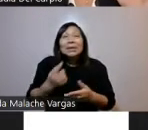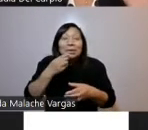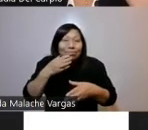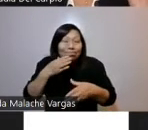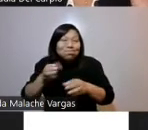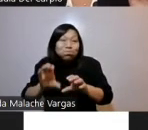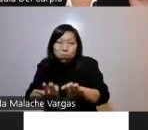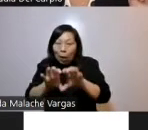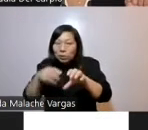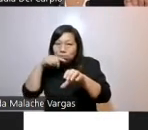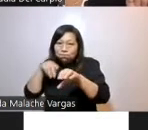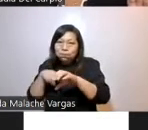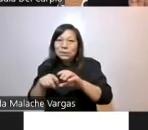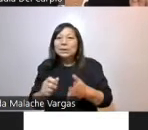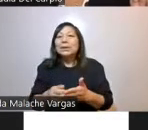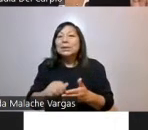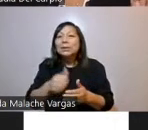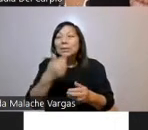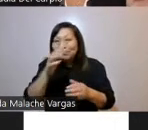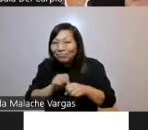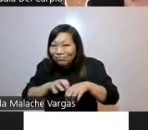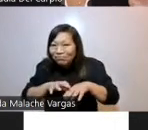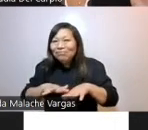que mayor riesgo de infecciones de transmisión sexual